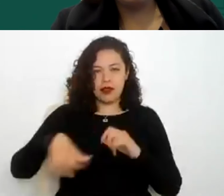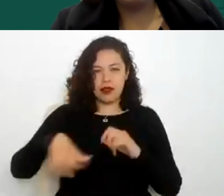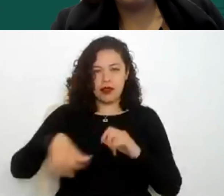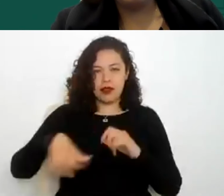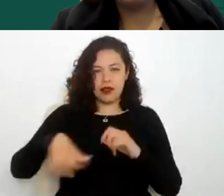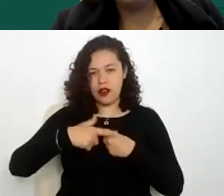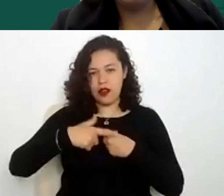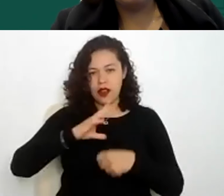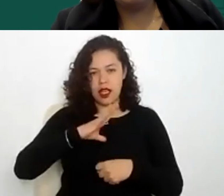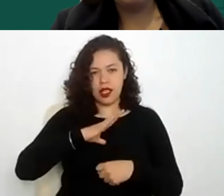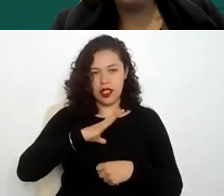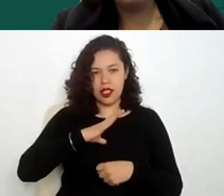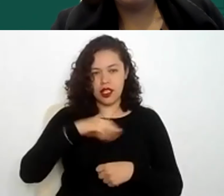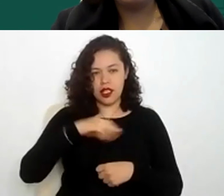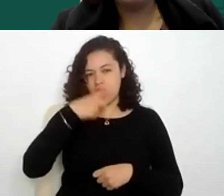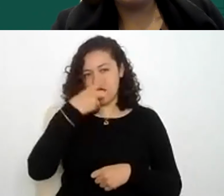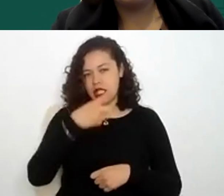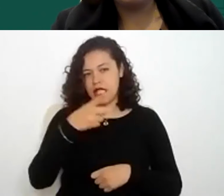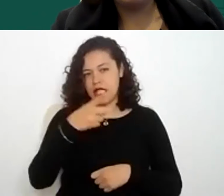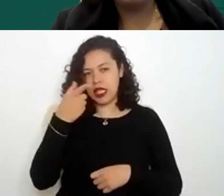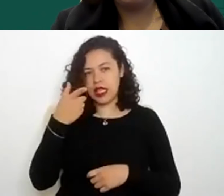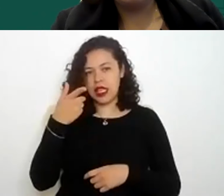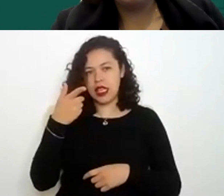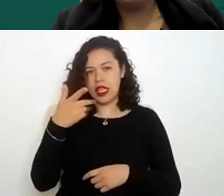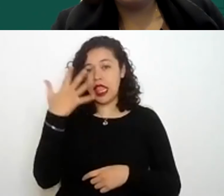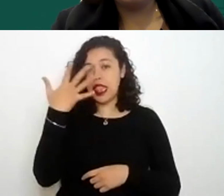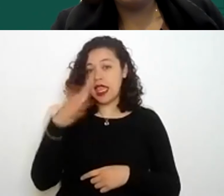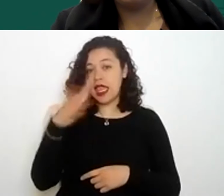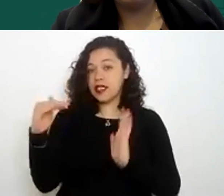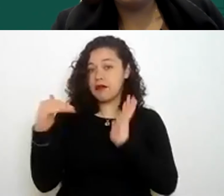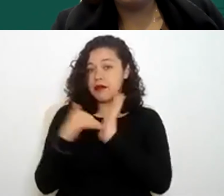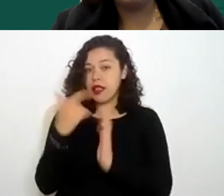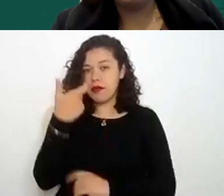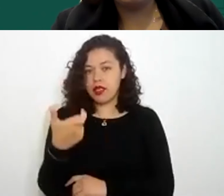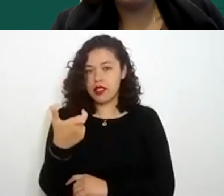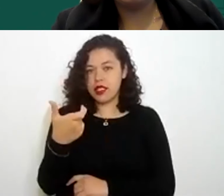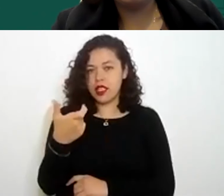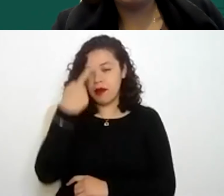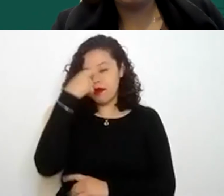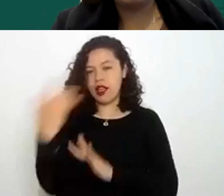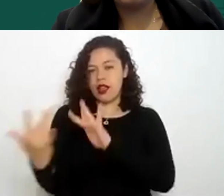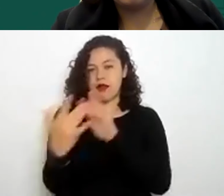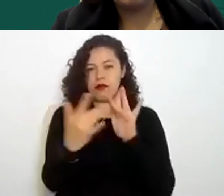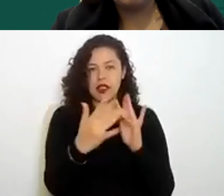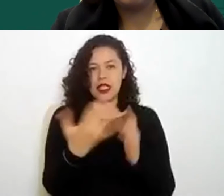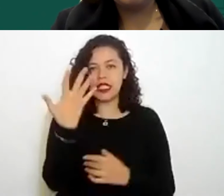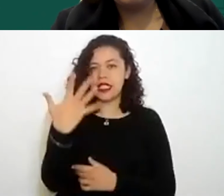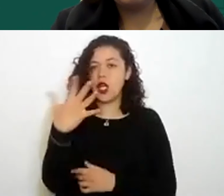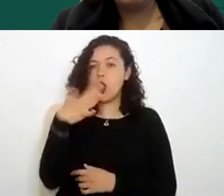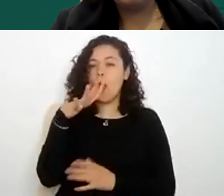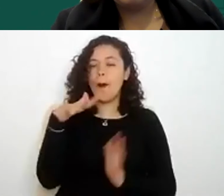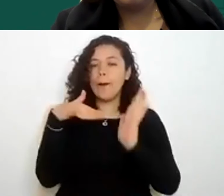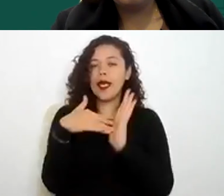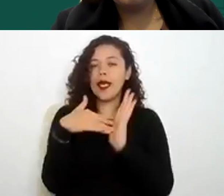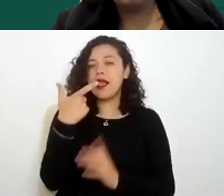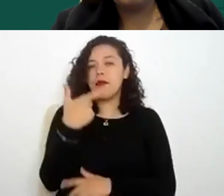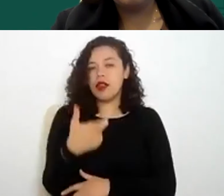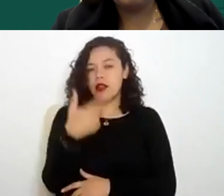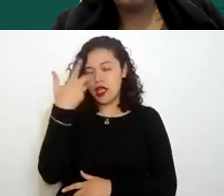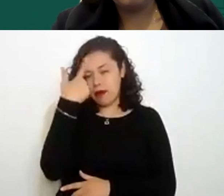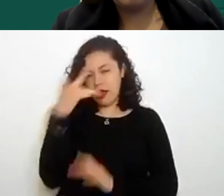a destinar 10 mil pesos en redes sociales, 5 mil pesos en redes sociales, y ver de qué manera pues,